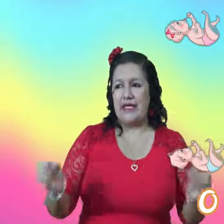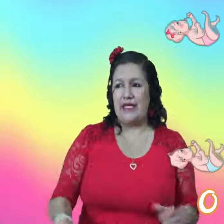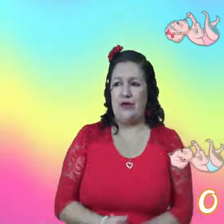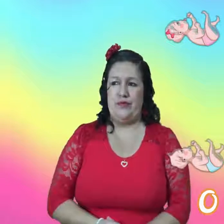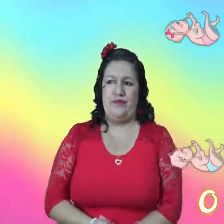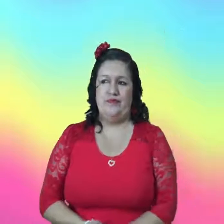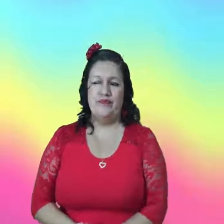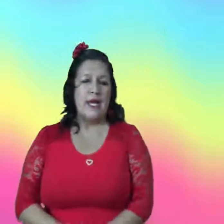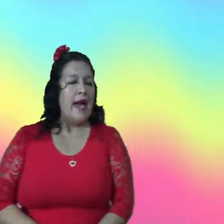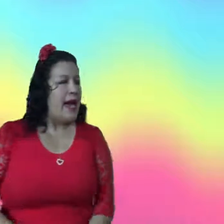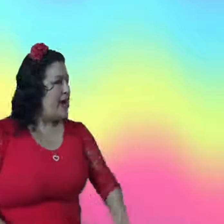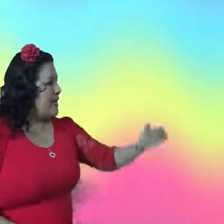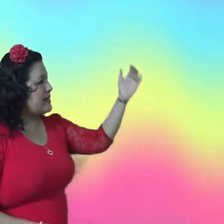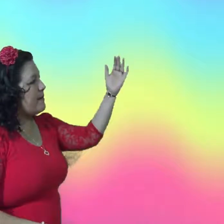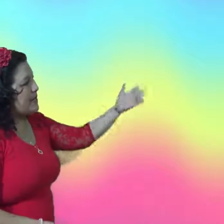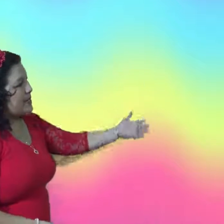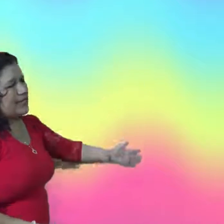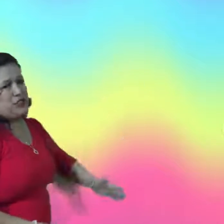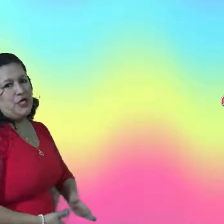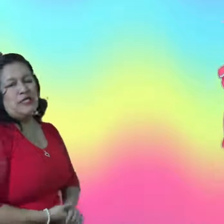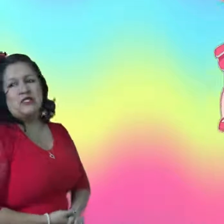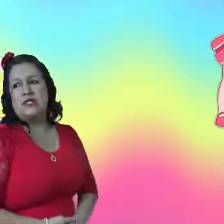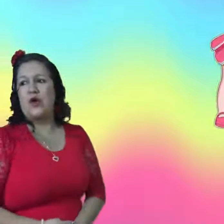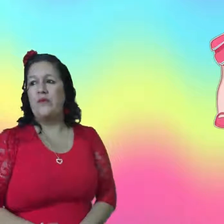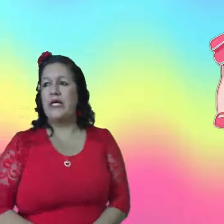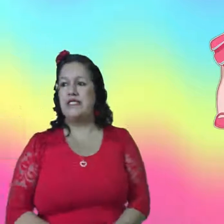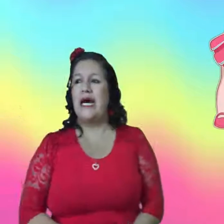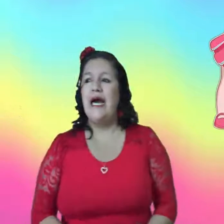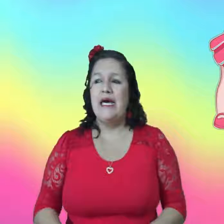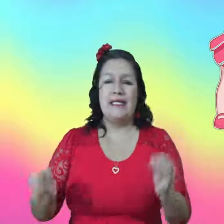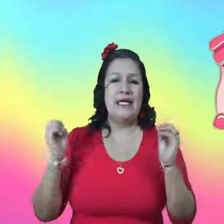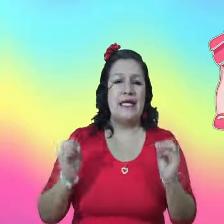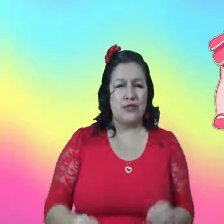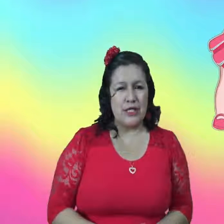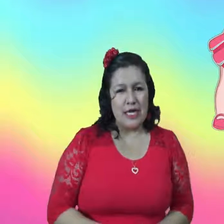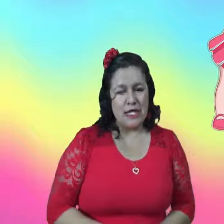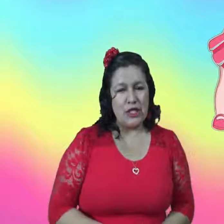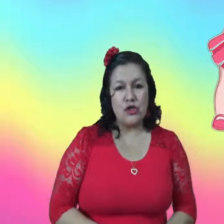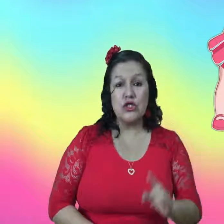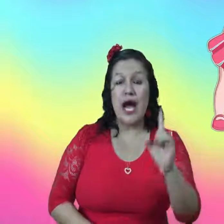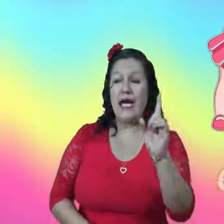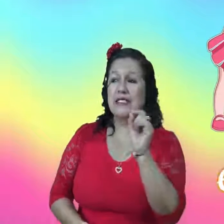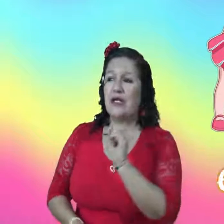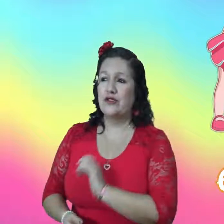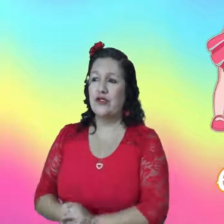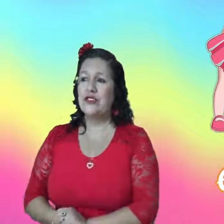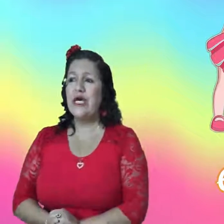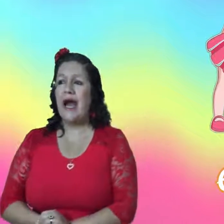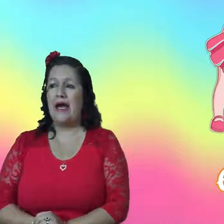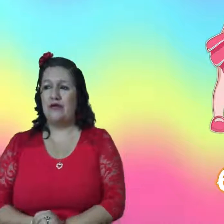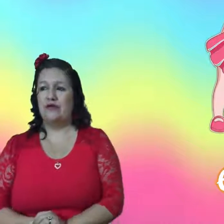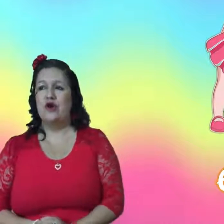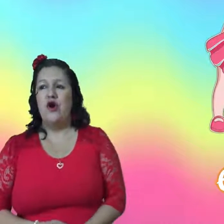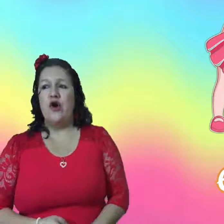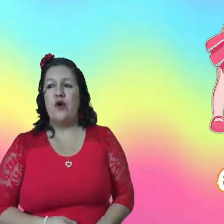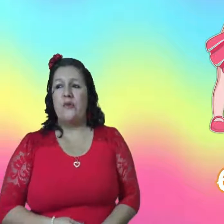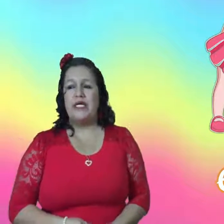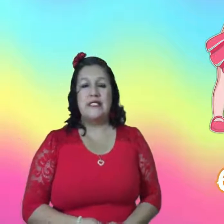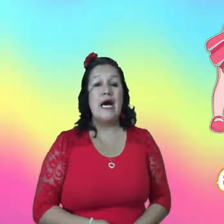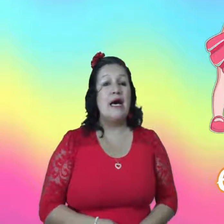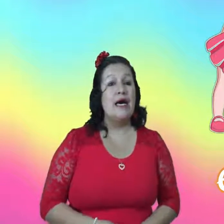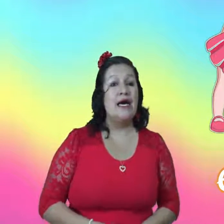alrededor. En la etapa de la niñez, comienza desde los seis añitos hasta los doce años.